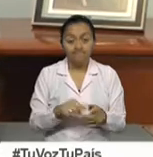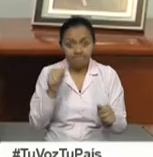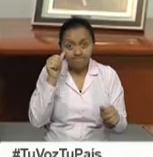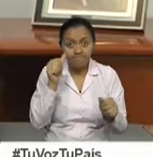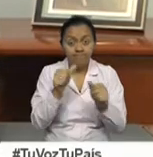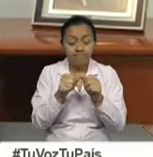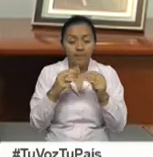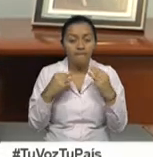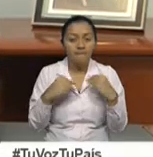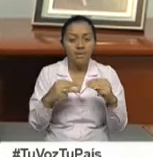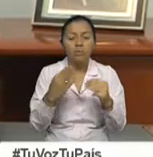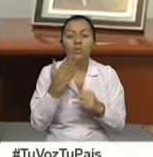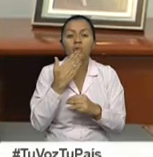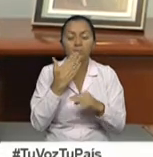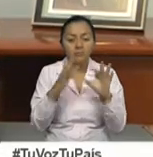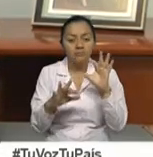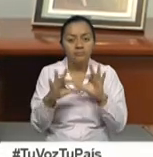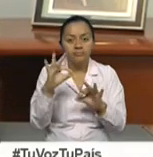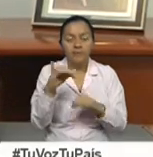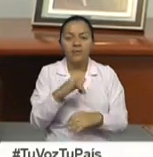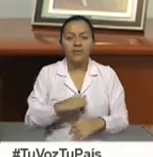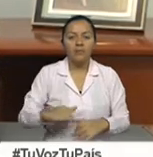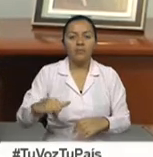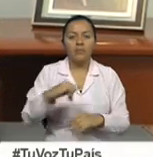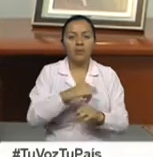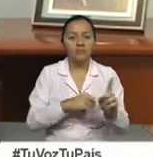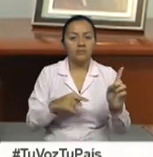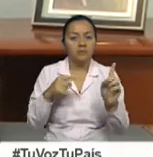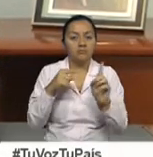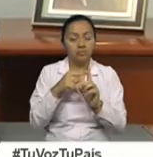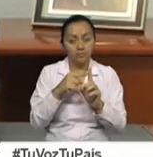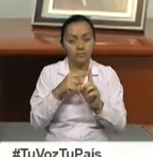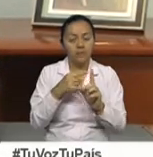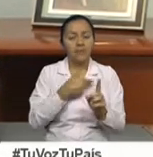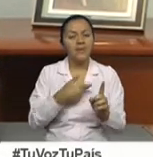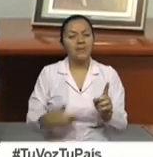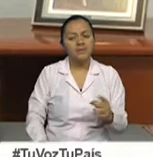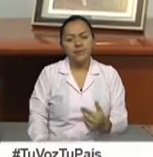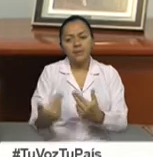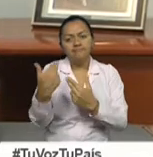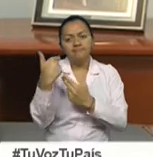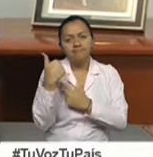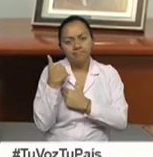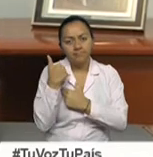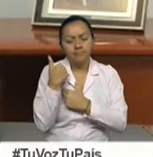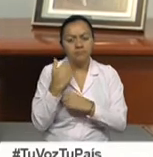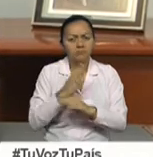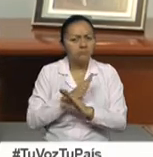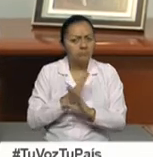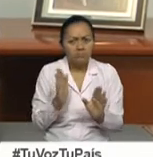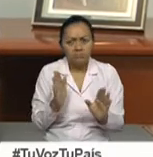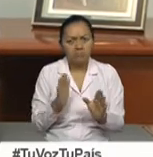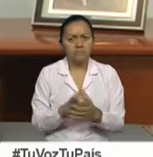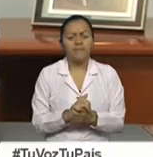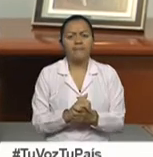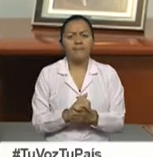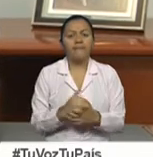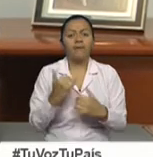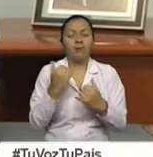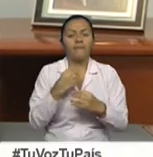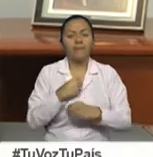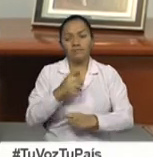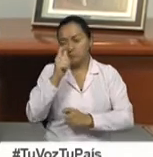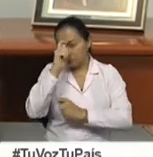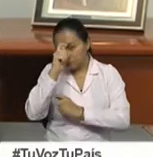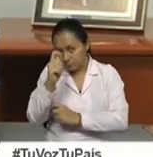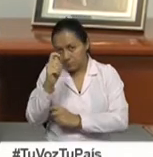mecanismo para ello es la democracia directa, que para los mandatarios debería ser la última palabra. Expresamos nuestro respeto a